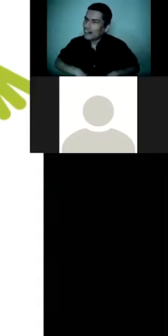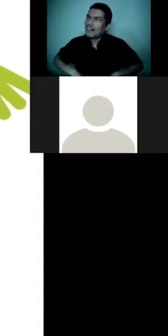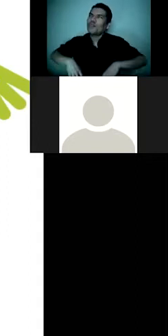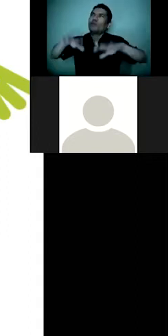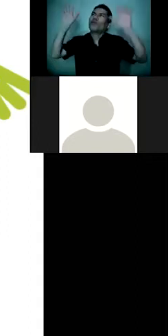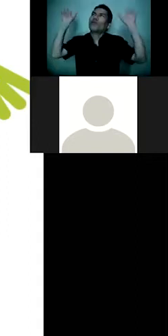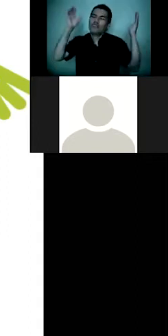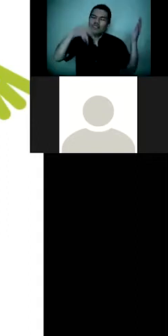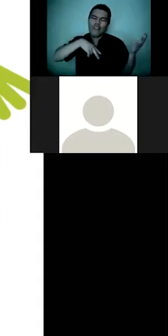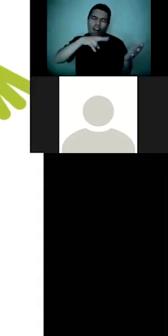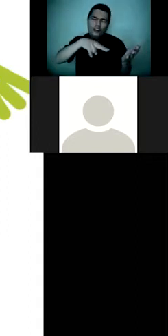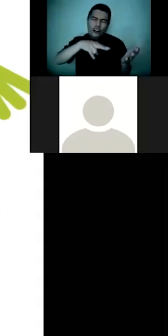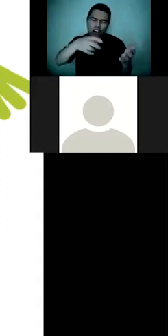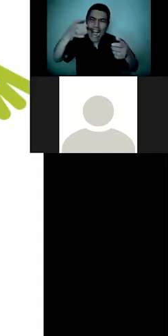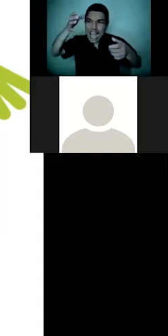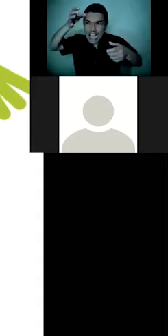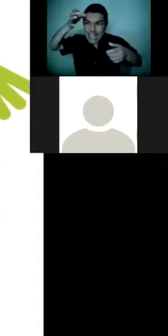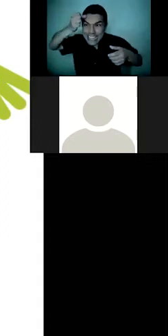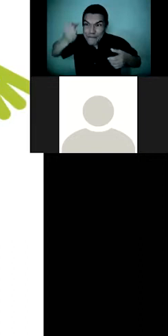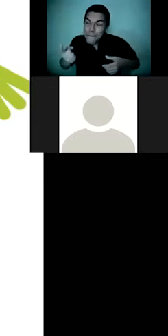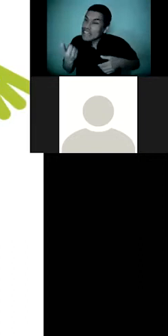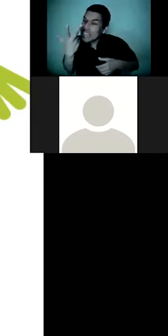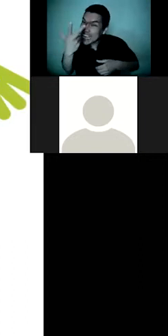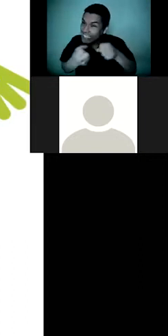aprendí a leer inglés y a escribir.